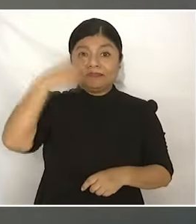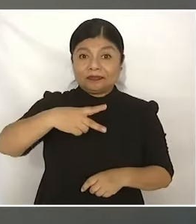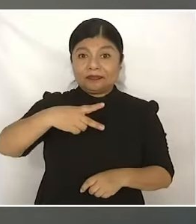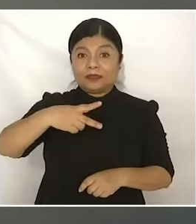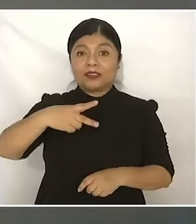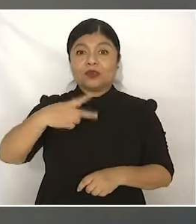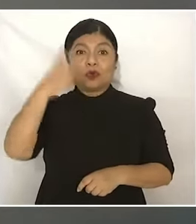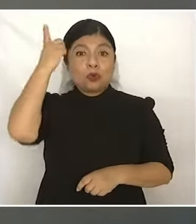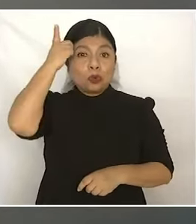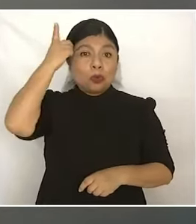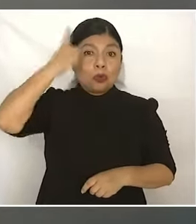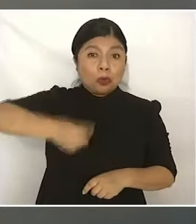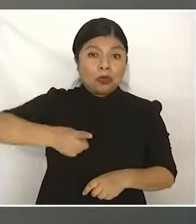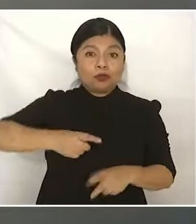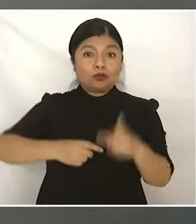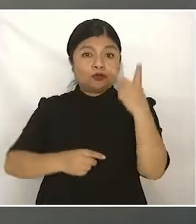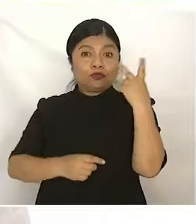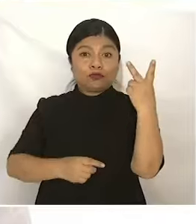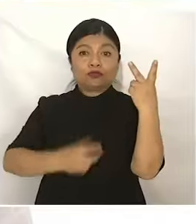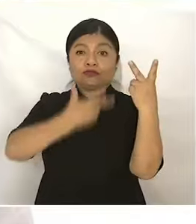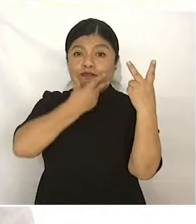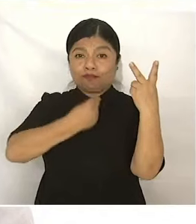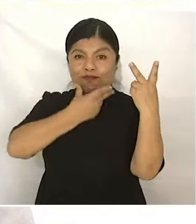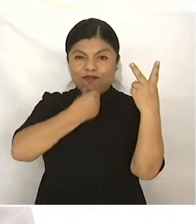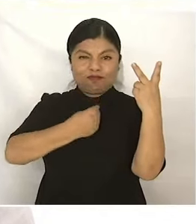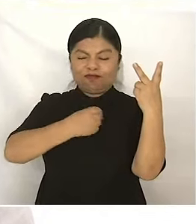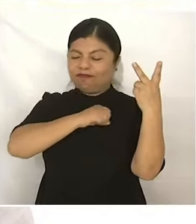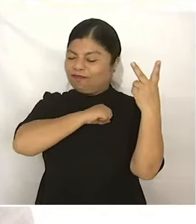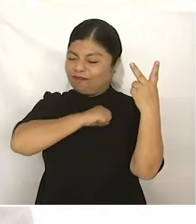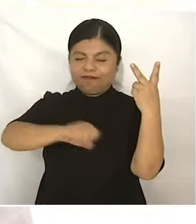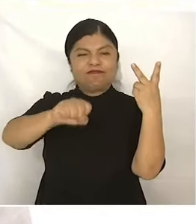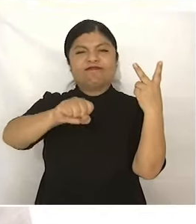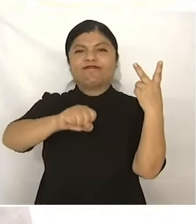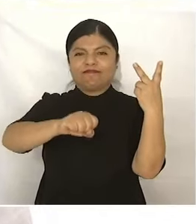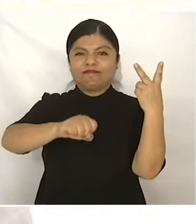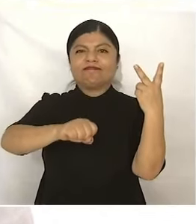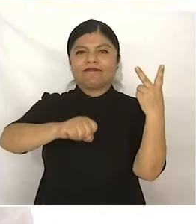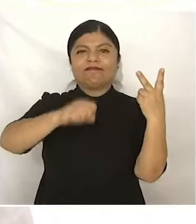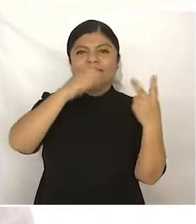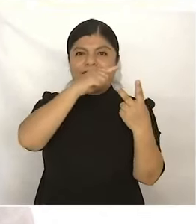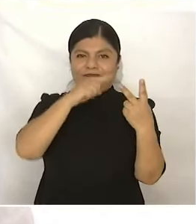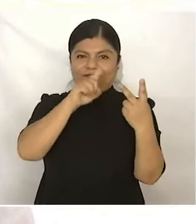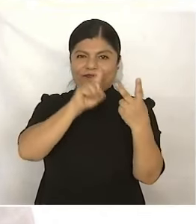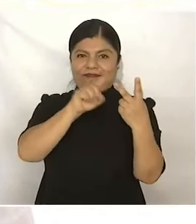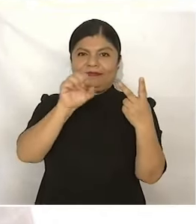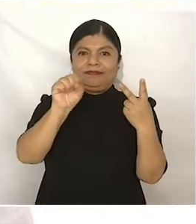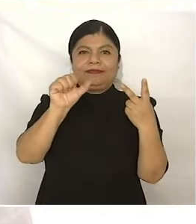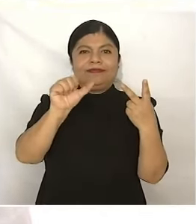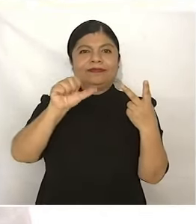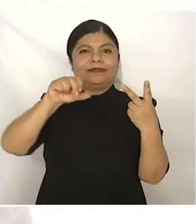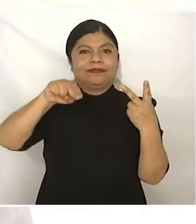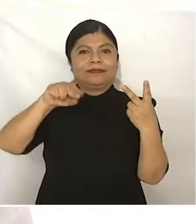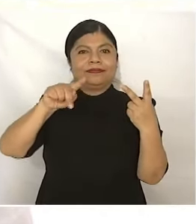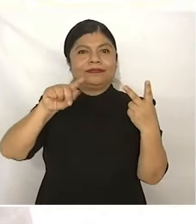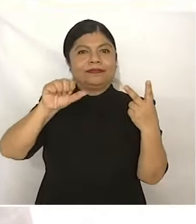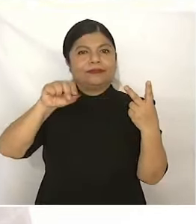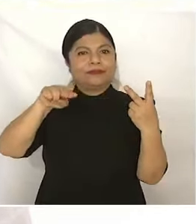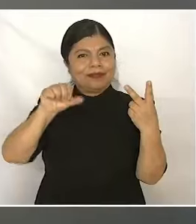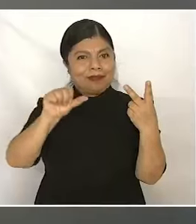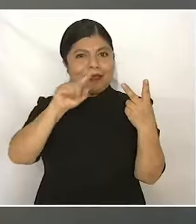gobernantes, dos tiranos, dos dictadores. Santana, que fue 11